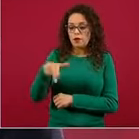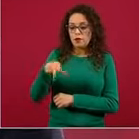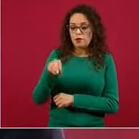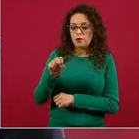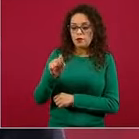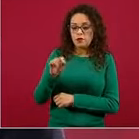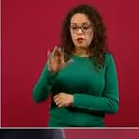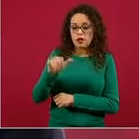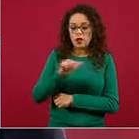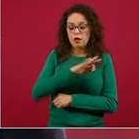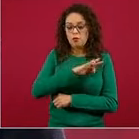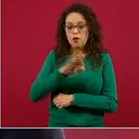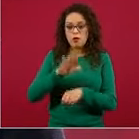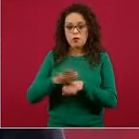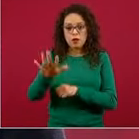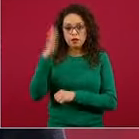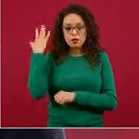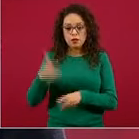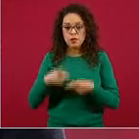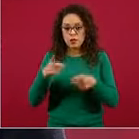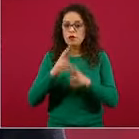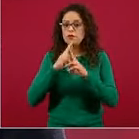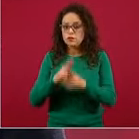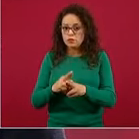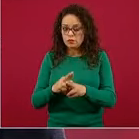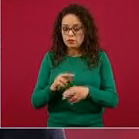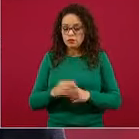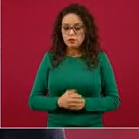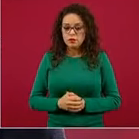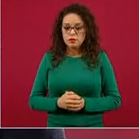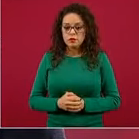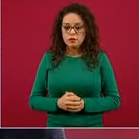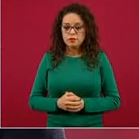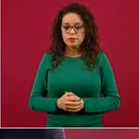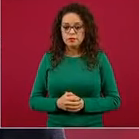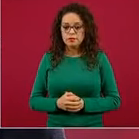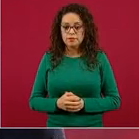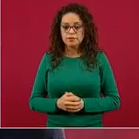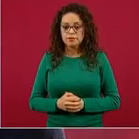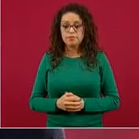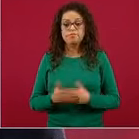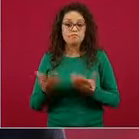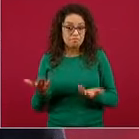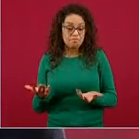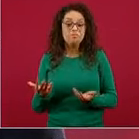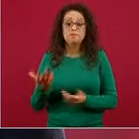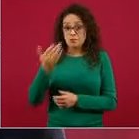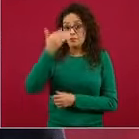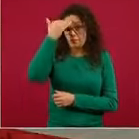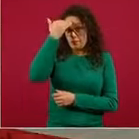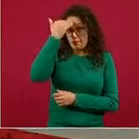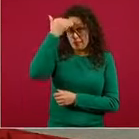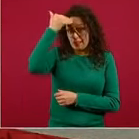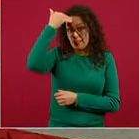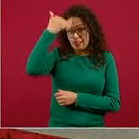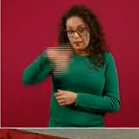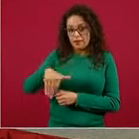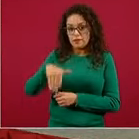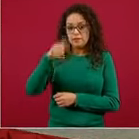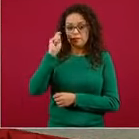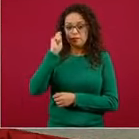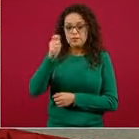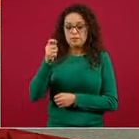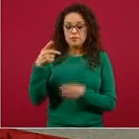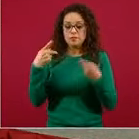en menor tiempo, pero así también el hecho de conocer que finalmente un abordaje de